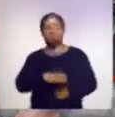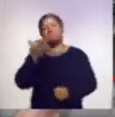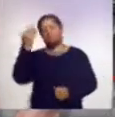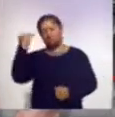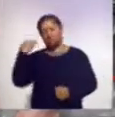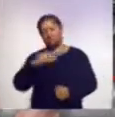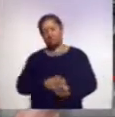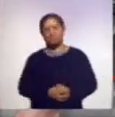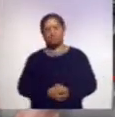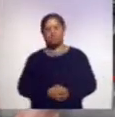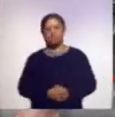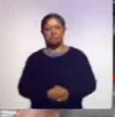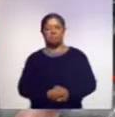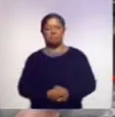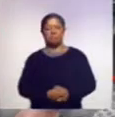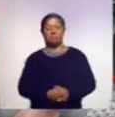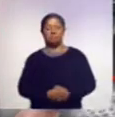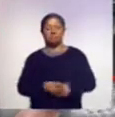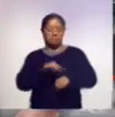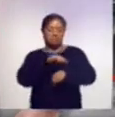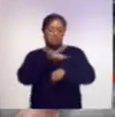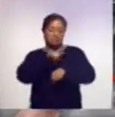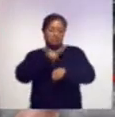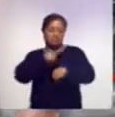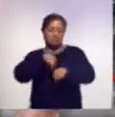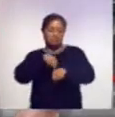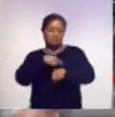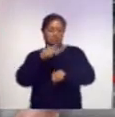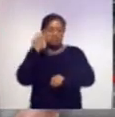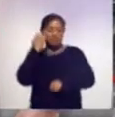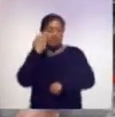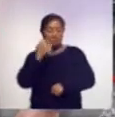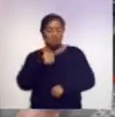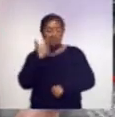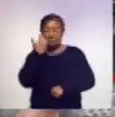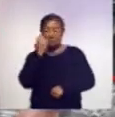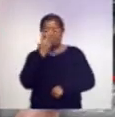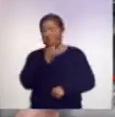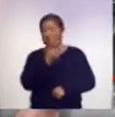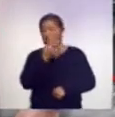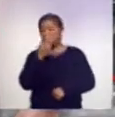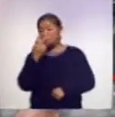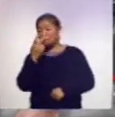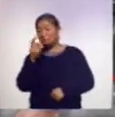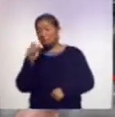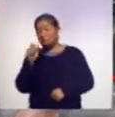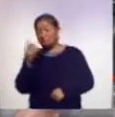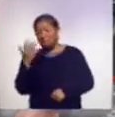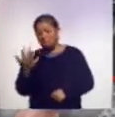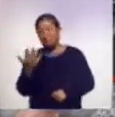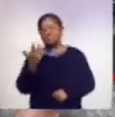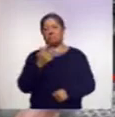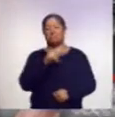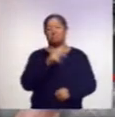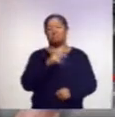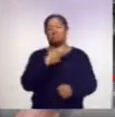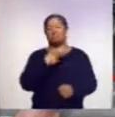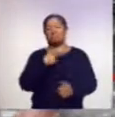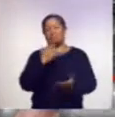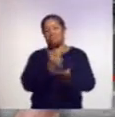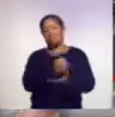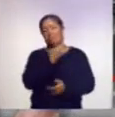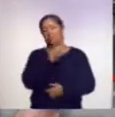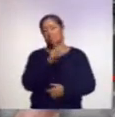ocasiones. El tiempo, yo esperaba un 2.25, nos fuimos hasta 2.31. El maratón es así, es muy